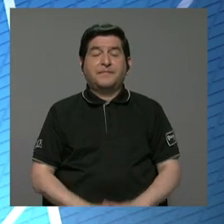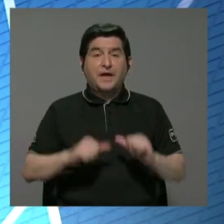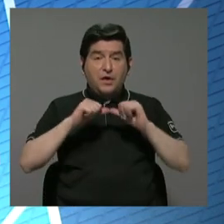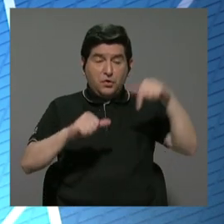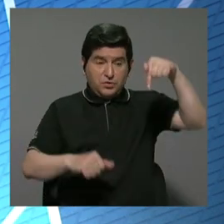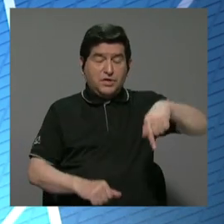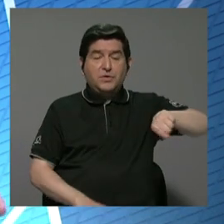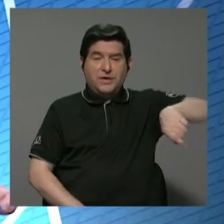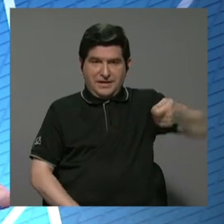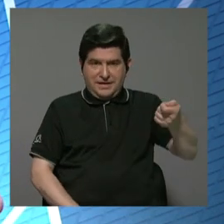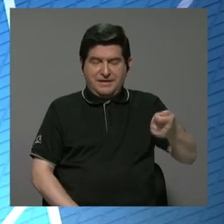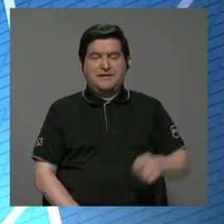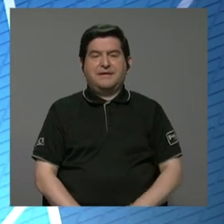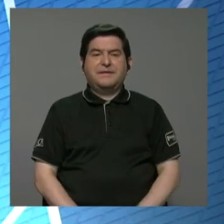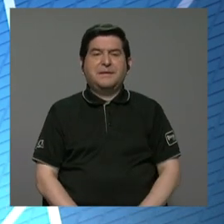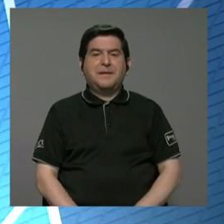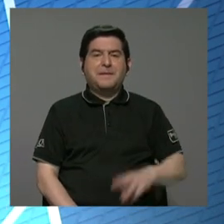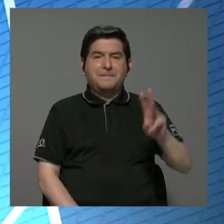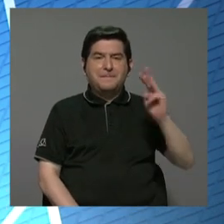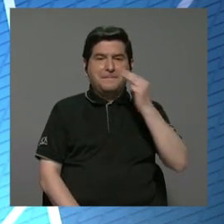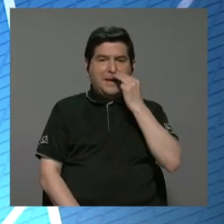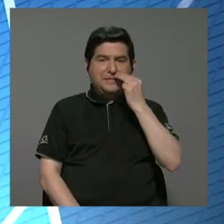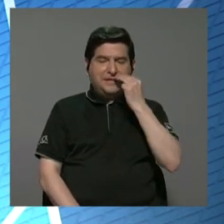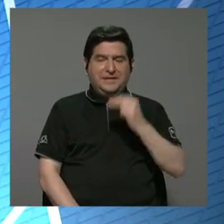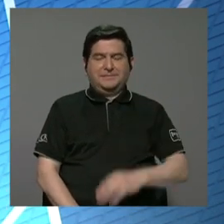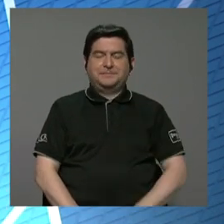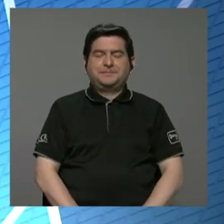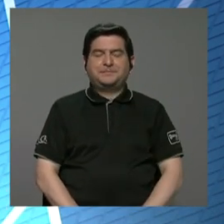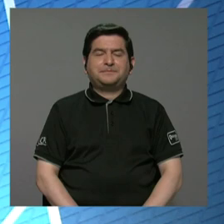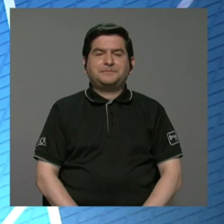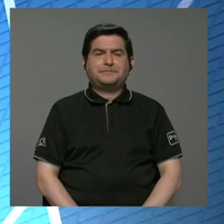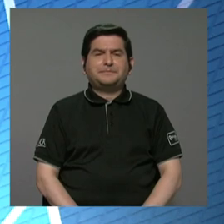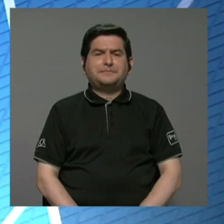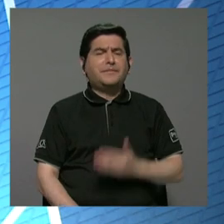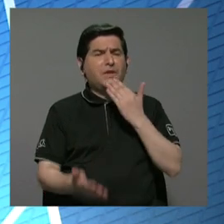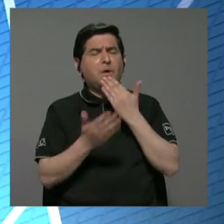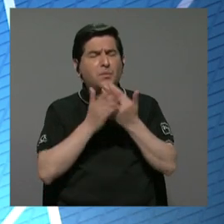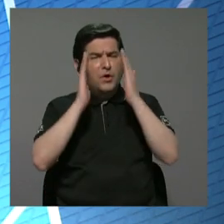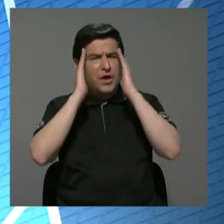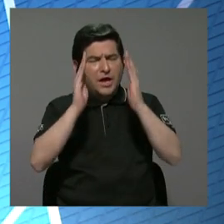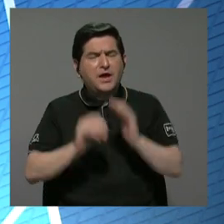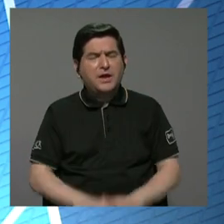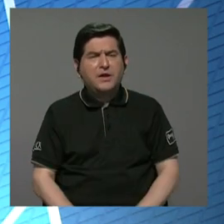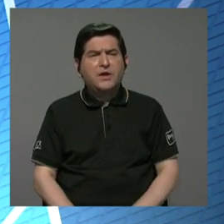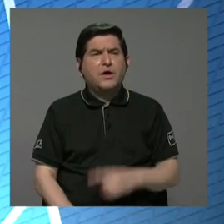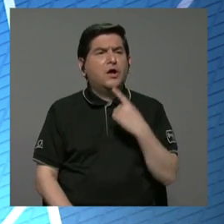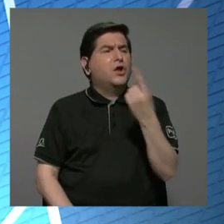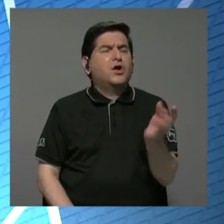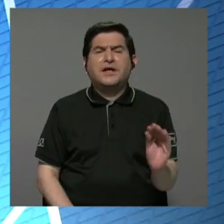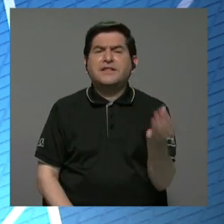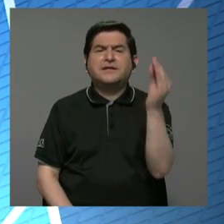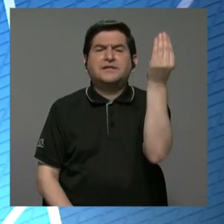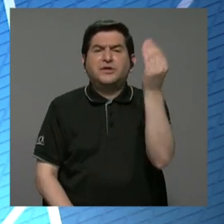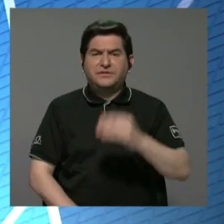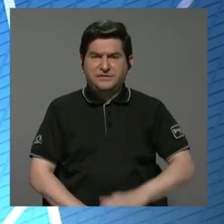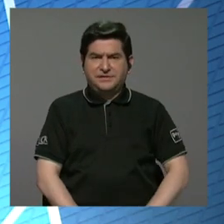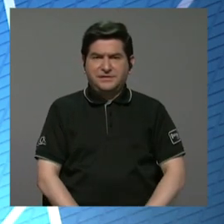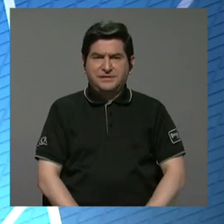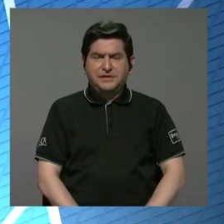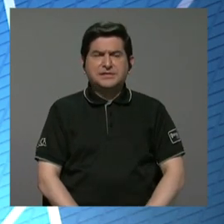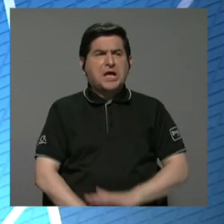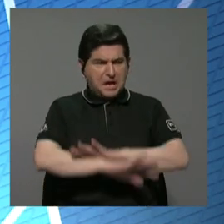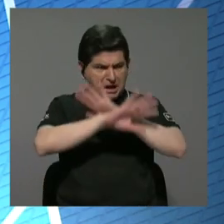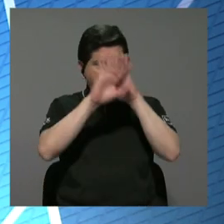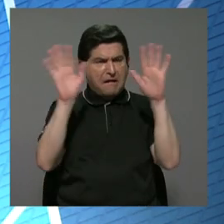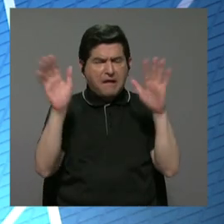Continuamos aquí en estudio con Marcela Piedra. Qué bueno es escuchar las voces de los jóvenes y la